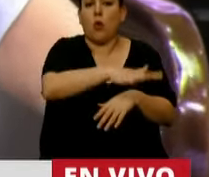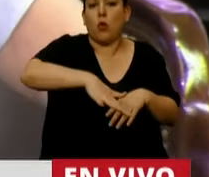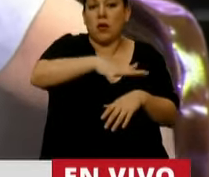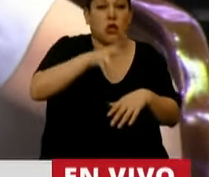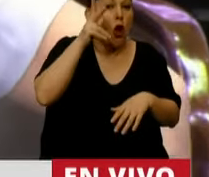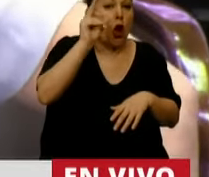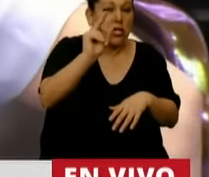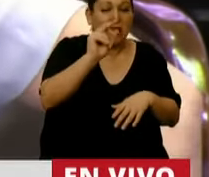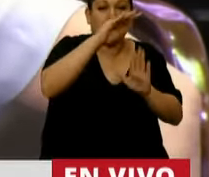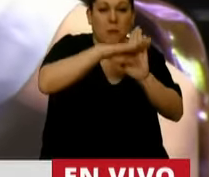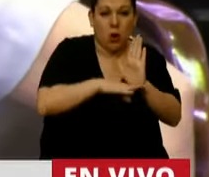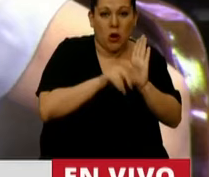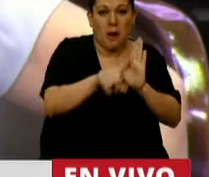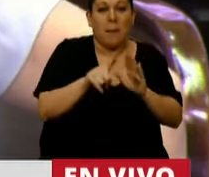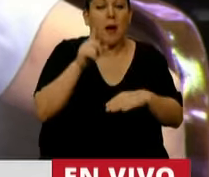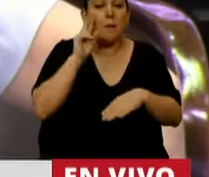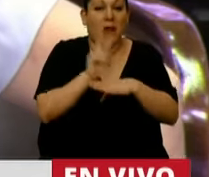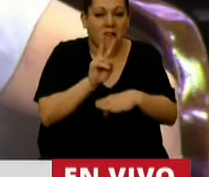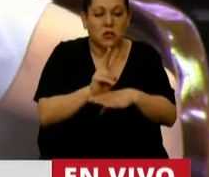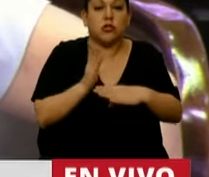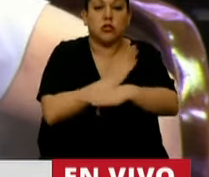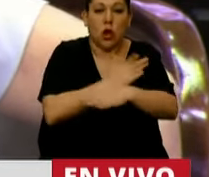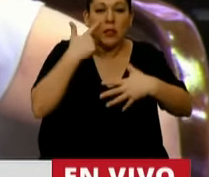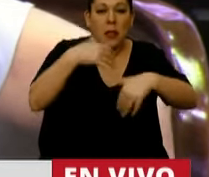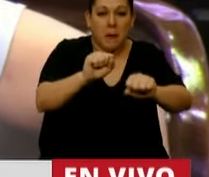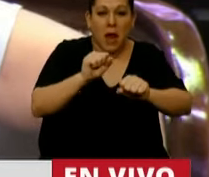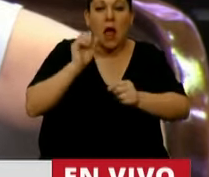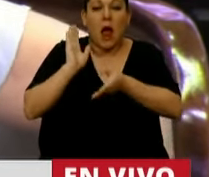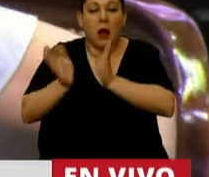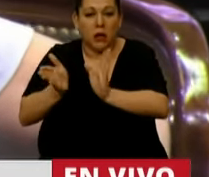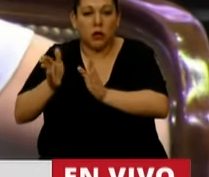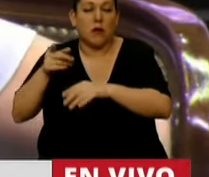programa 65, investigación, prevención, detención temprana, lucha contra el cáncer,